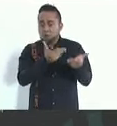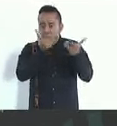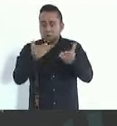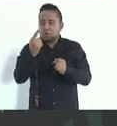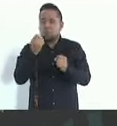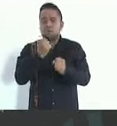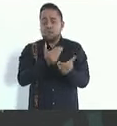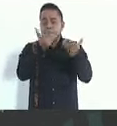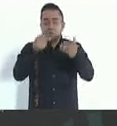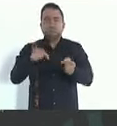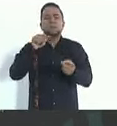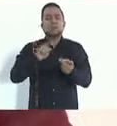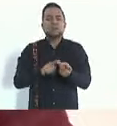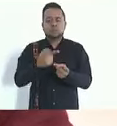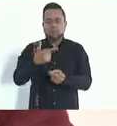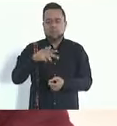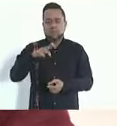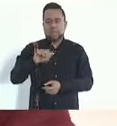en Guelatao.